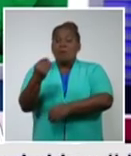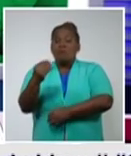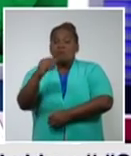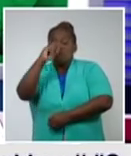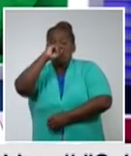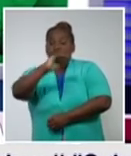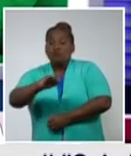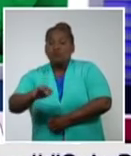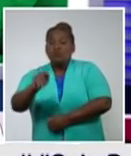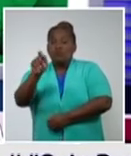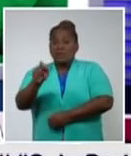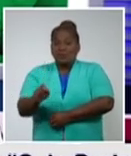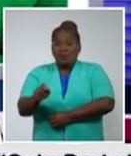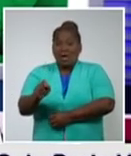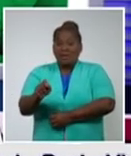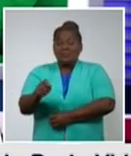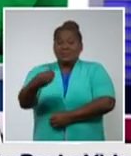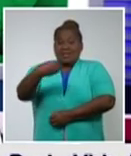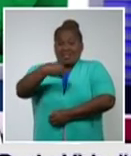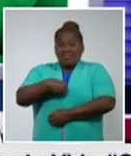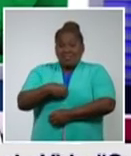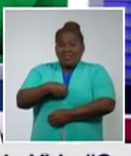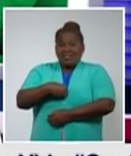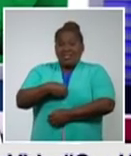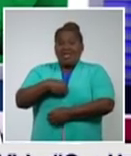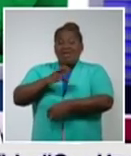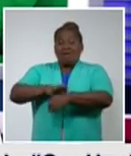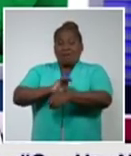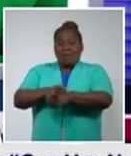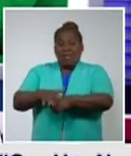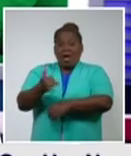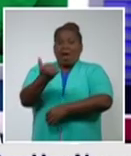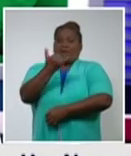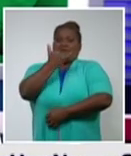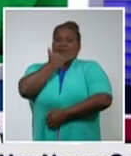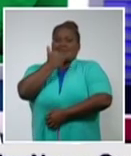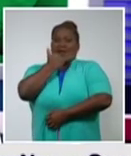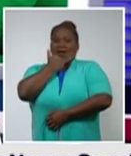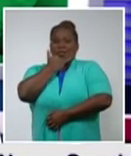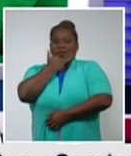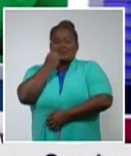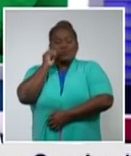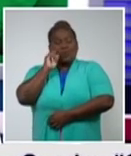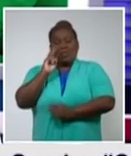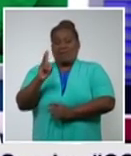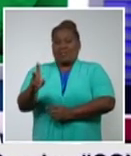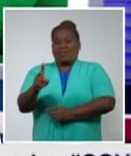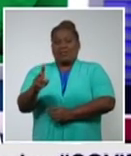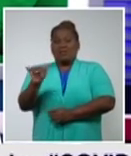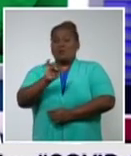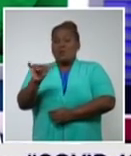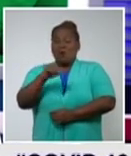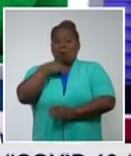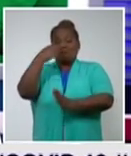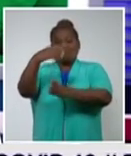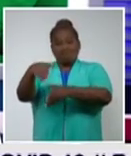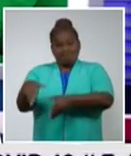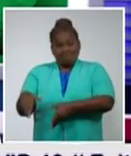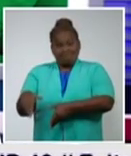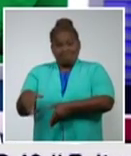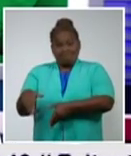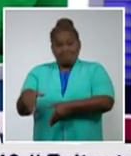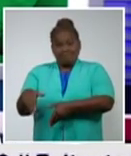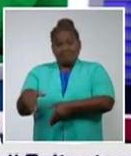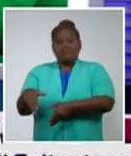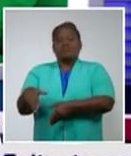con secuelas de esta enfermedad y lamentablemente un número de fallecidos que